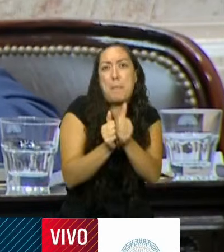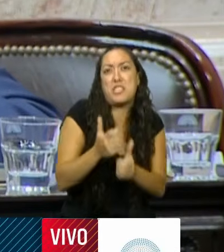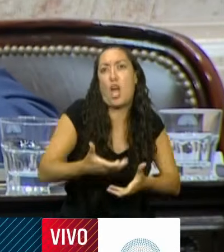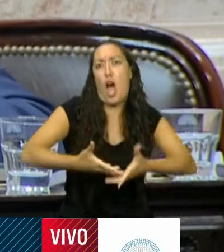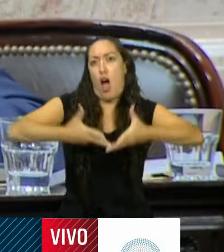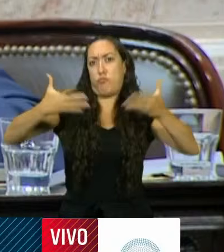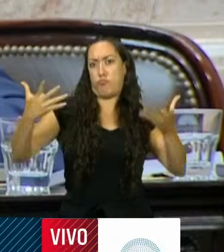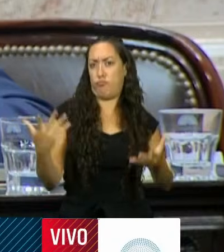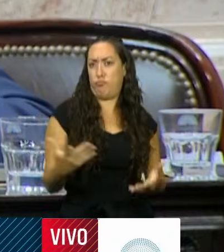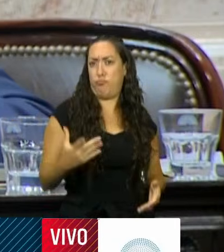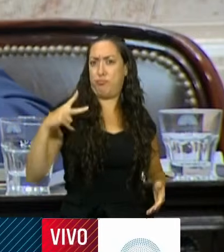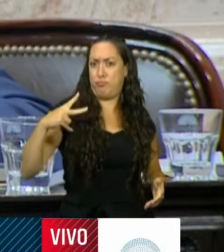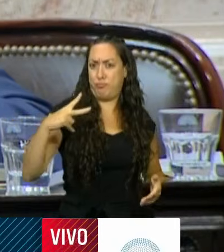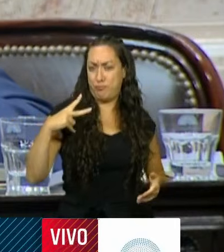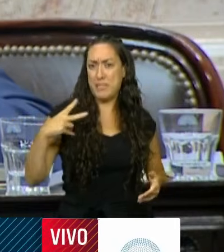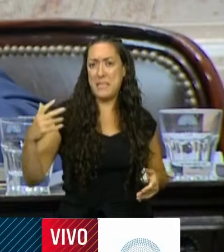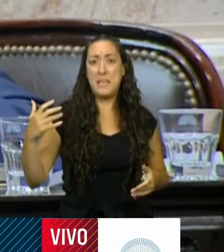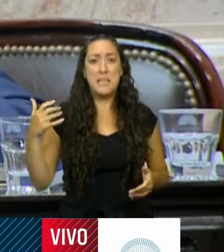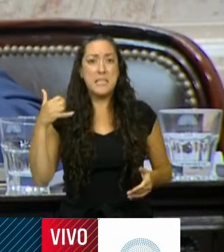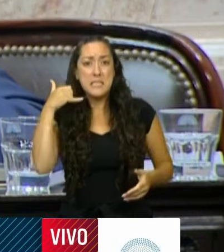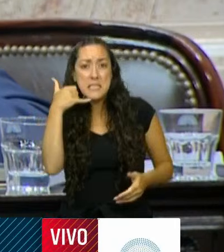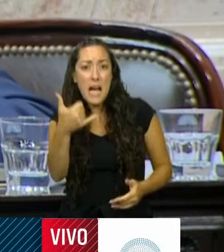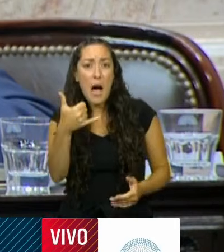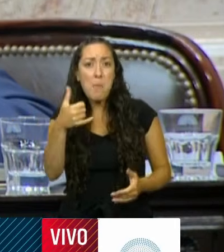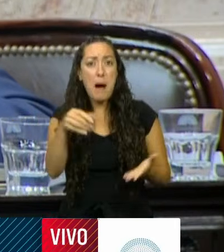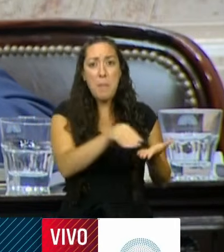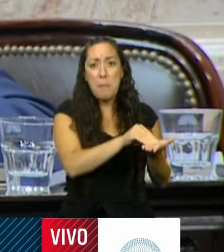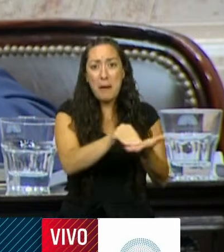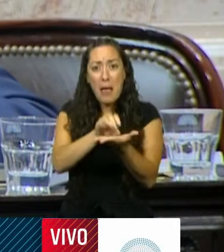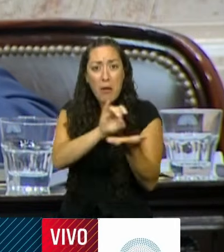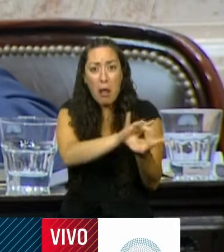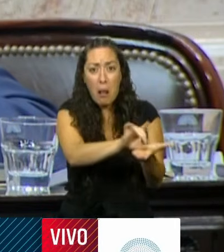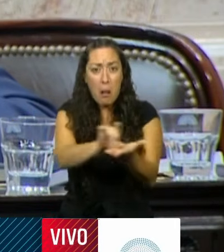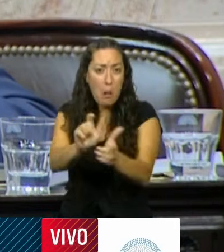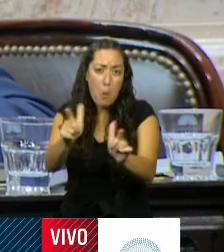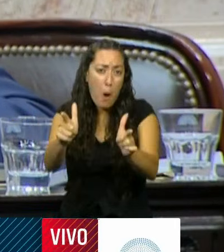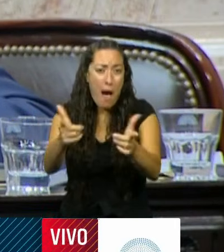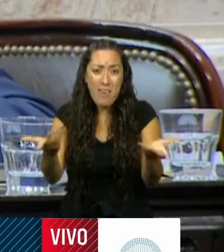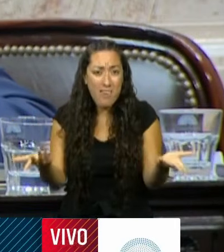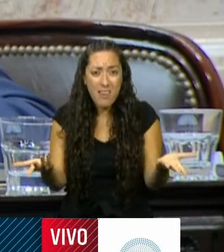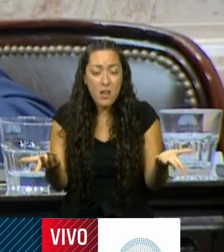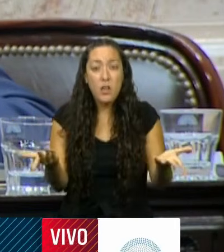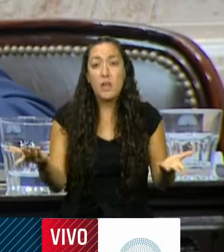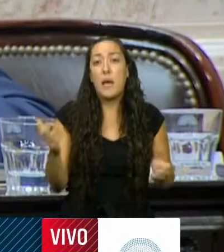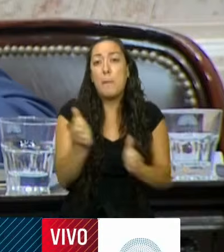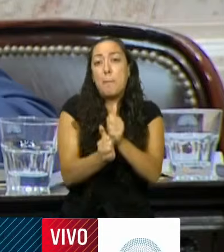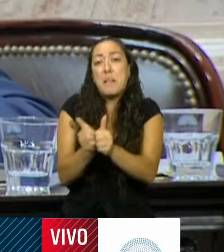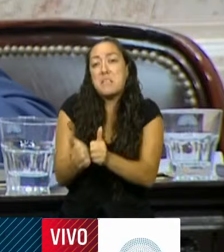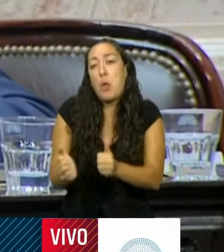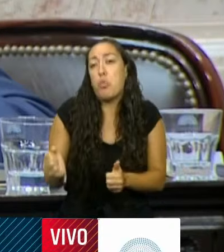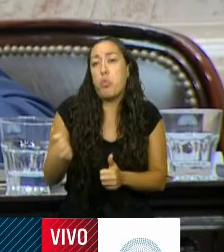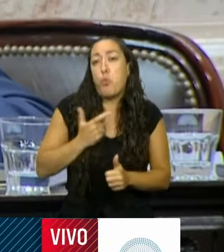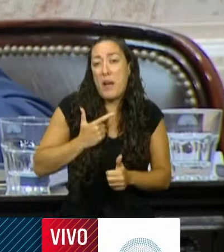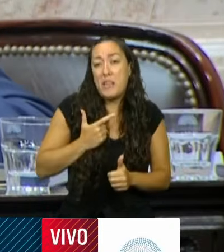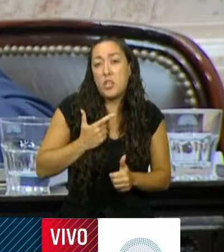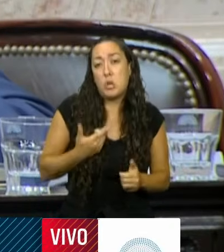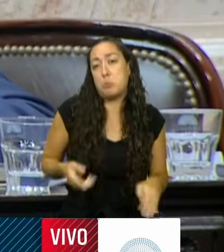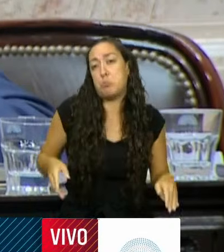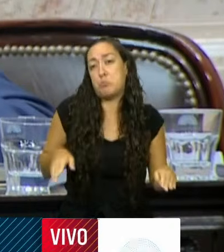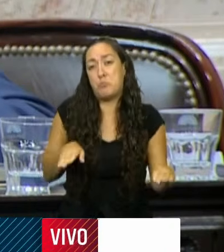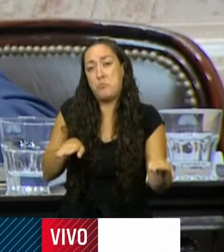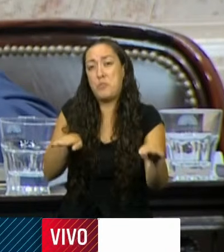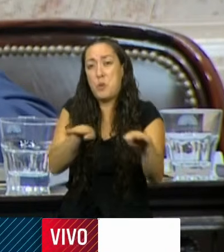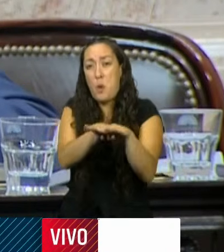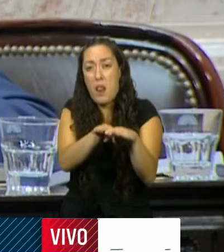que llama para echar a los empleados. Los dueños de las empresas en muchos casos trabajan con sus